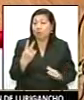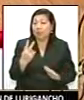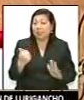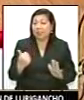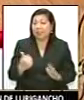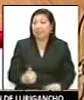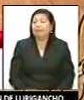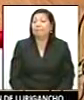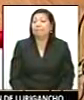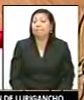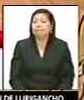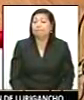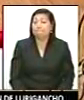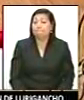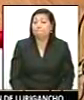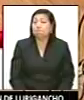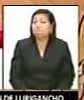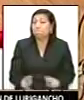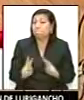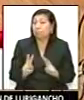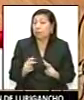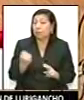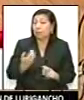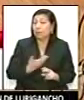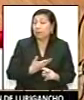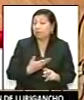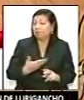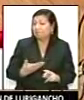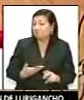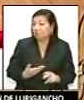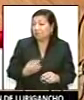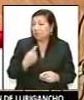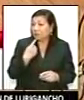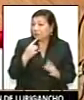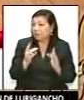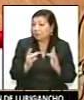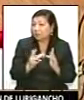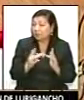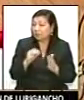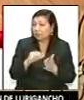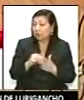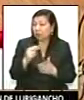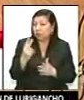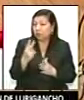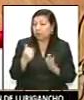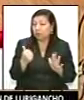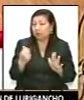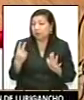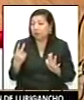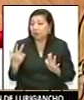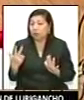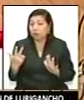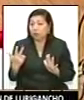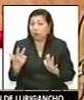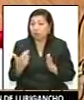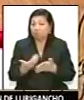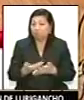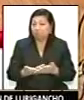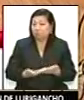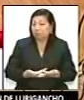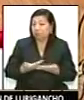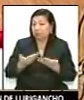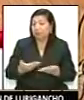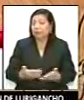25926. Las observaciones del Poder Ejecutivo se identifican en los puntos 2, 6, 7 y 8 del documento